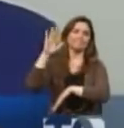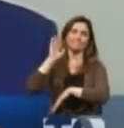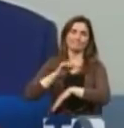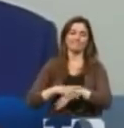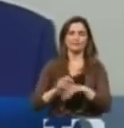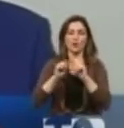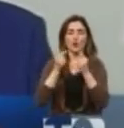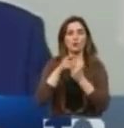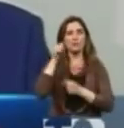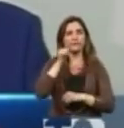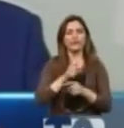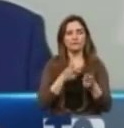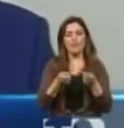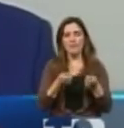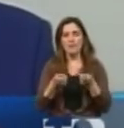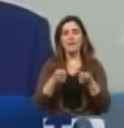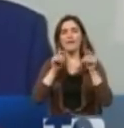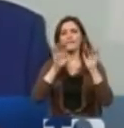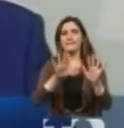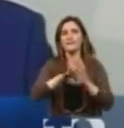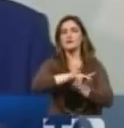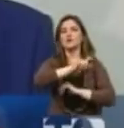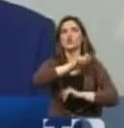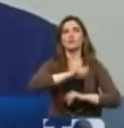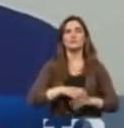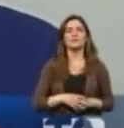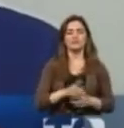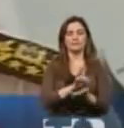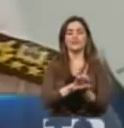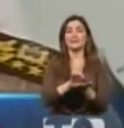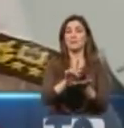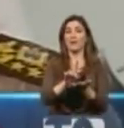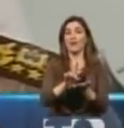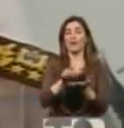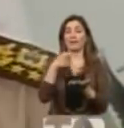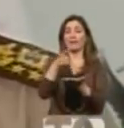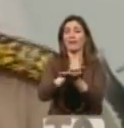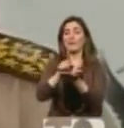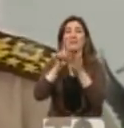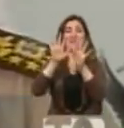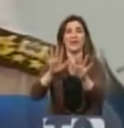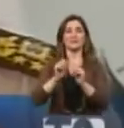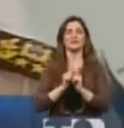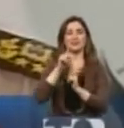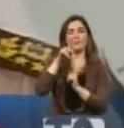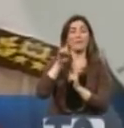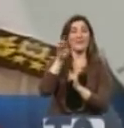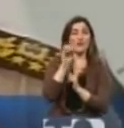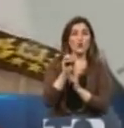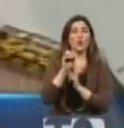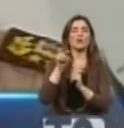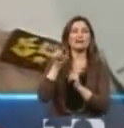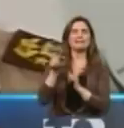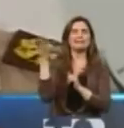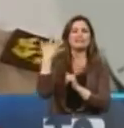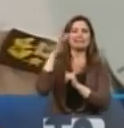ha llevado adelante 10 eventos delictivos semanales. Pedro Atila, que tiene 5 detenciones